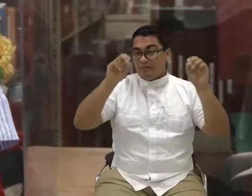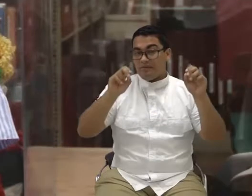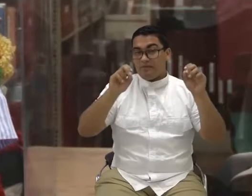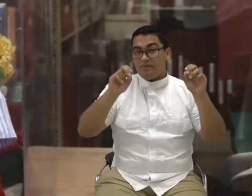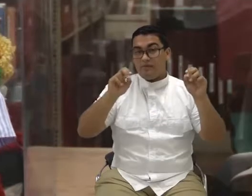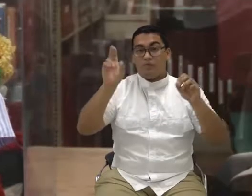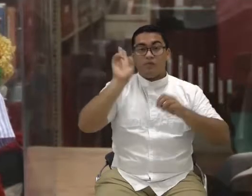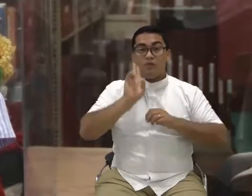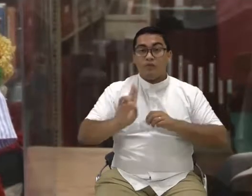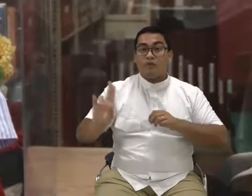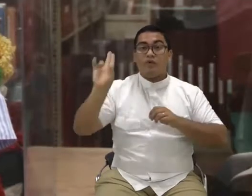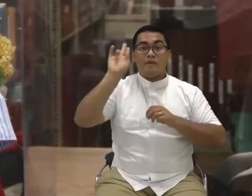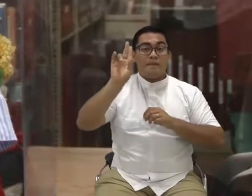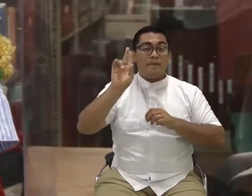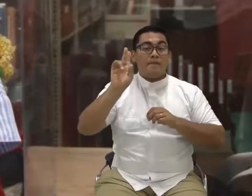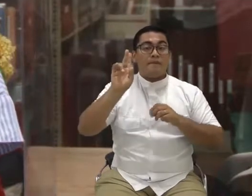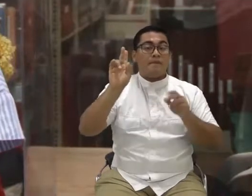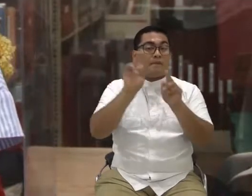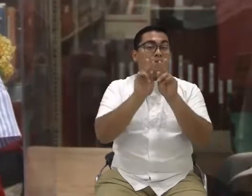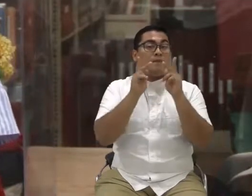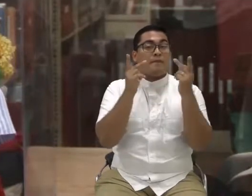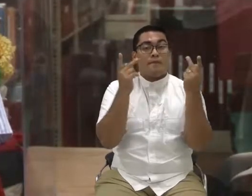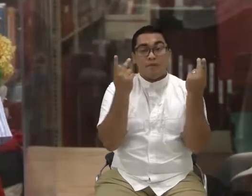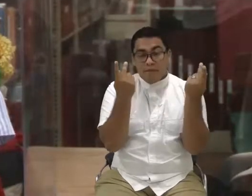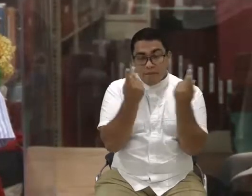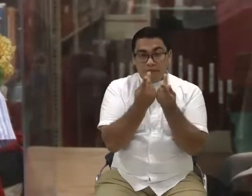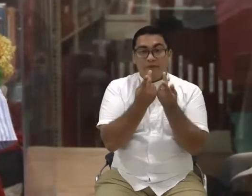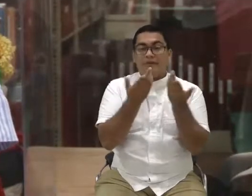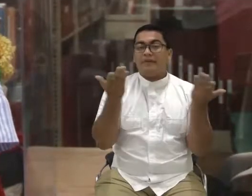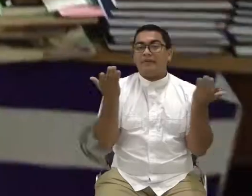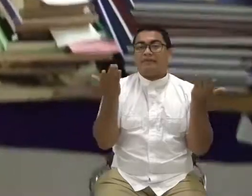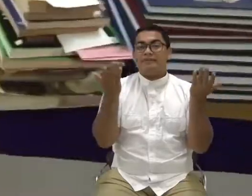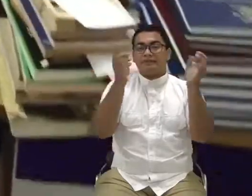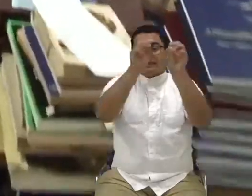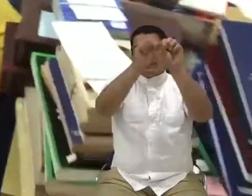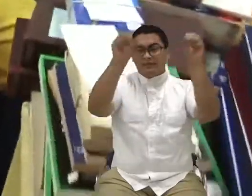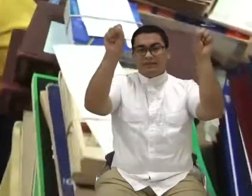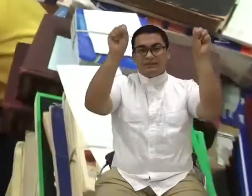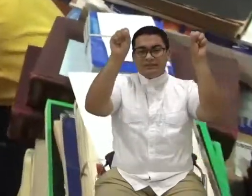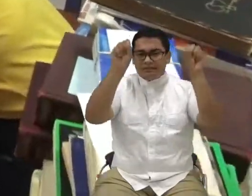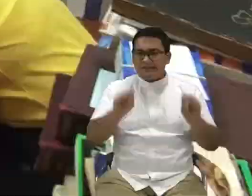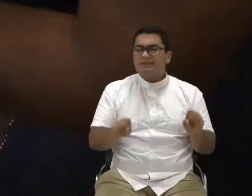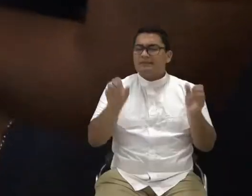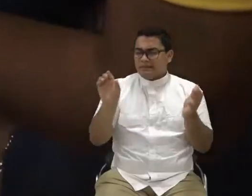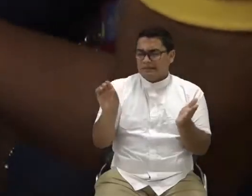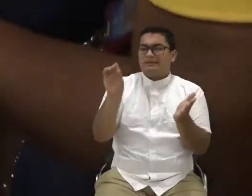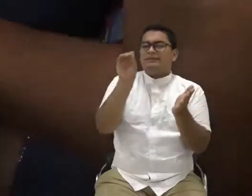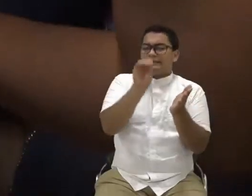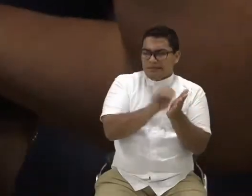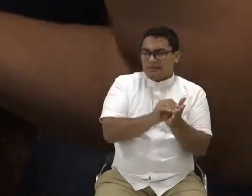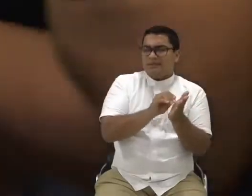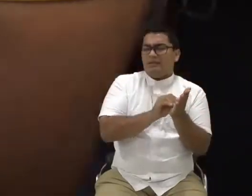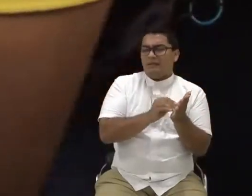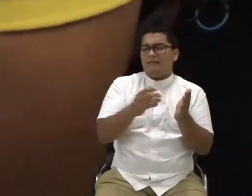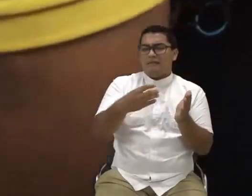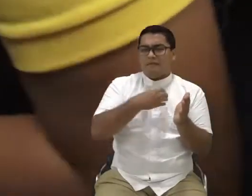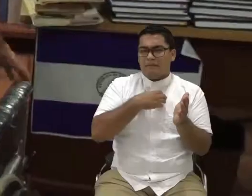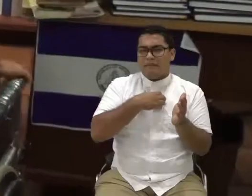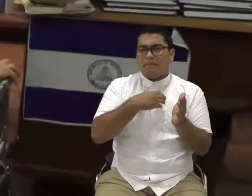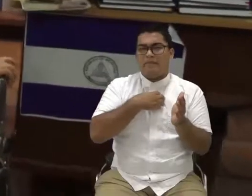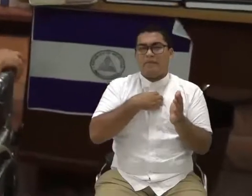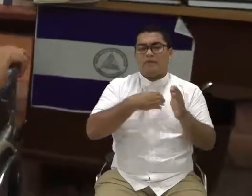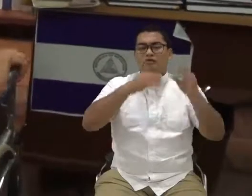funciones sustantivas de extensión, investigación y por supuesto el proceso de formación, ¿verdad? Nosotros como UNI tenemos una